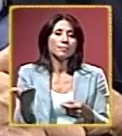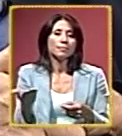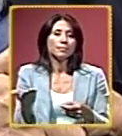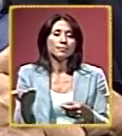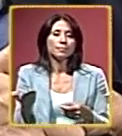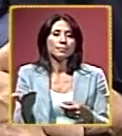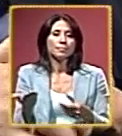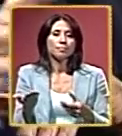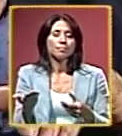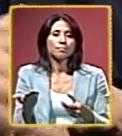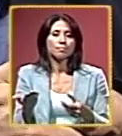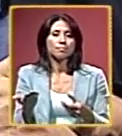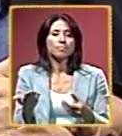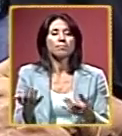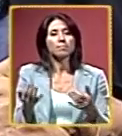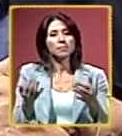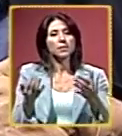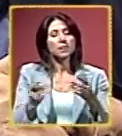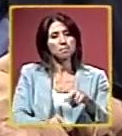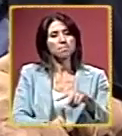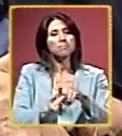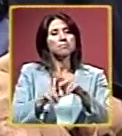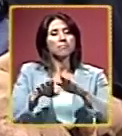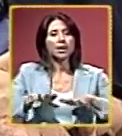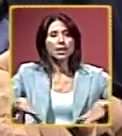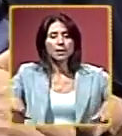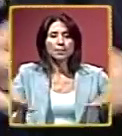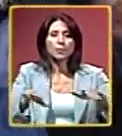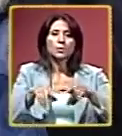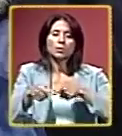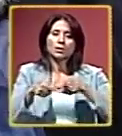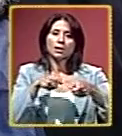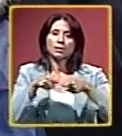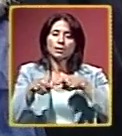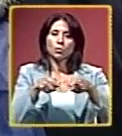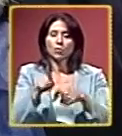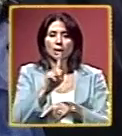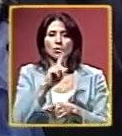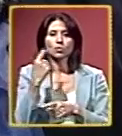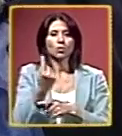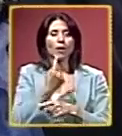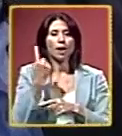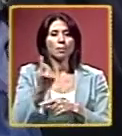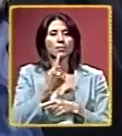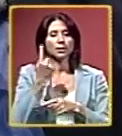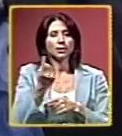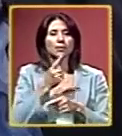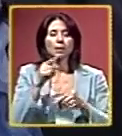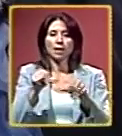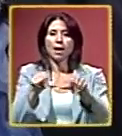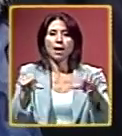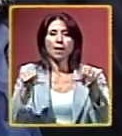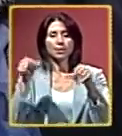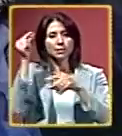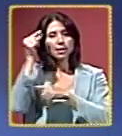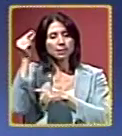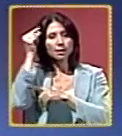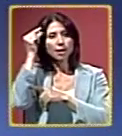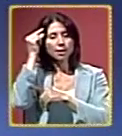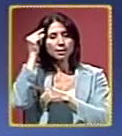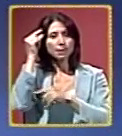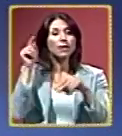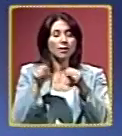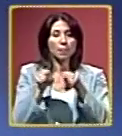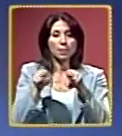que está en el ámbito donde se regula ya no únicamente los ámbitos estatales, que es la mayor parte de las tareas que ustedes